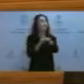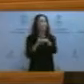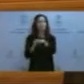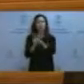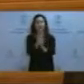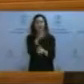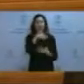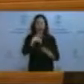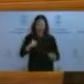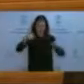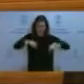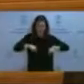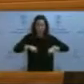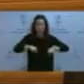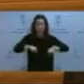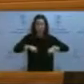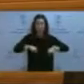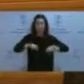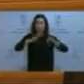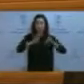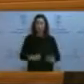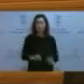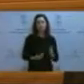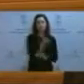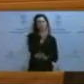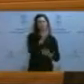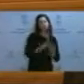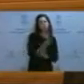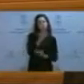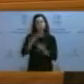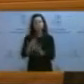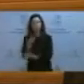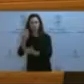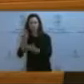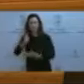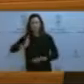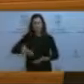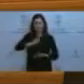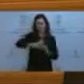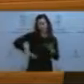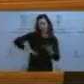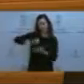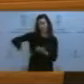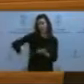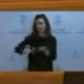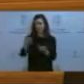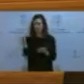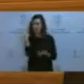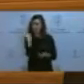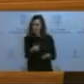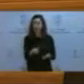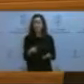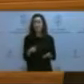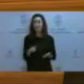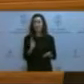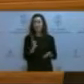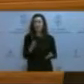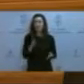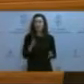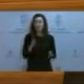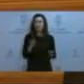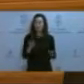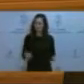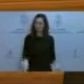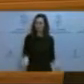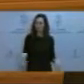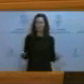hoy, después de jornadas, habiendo conocido el contenido de la sentencia y habiendo conocido el fallo emitido, ni una explicación